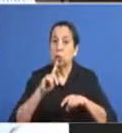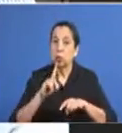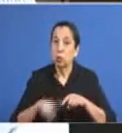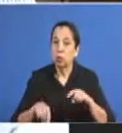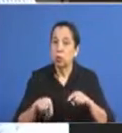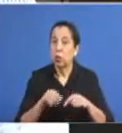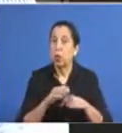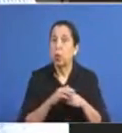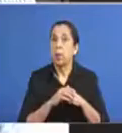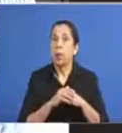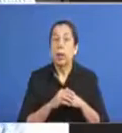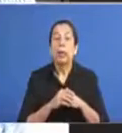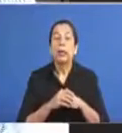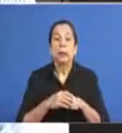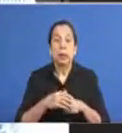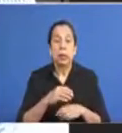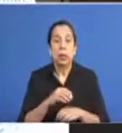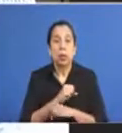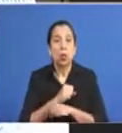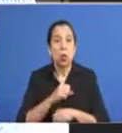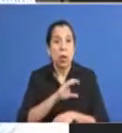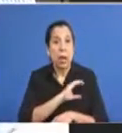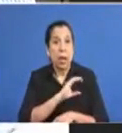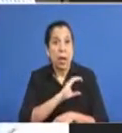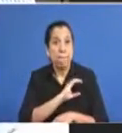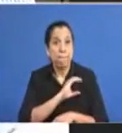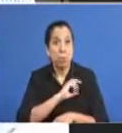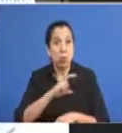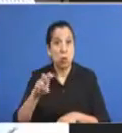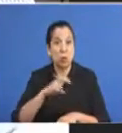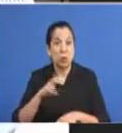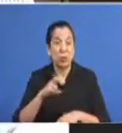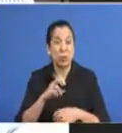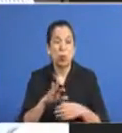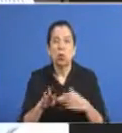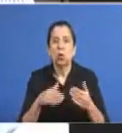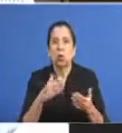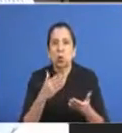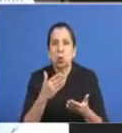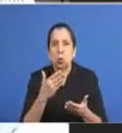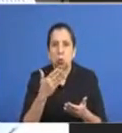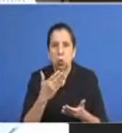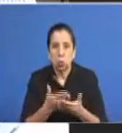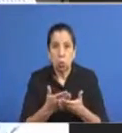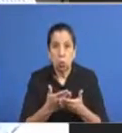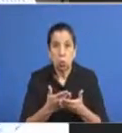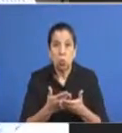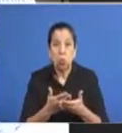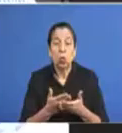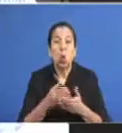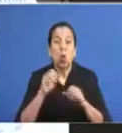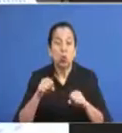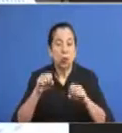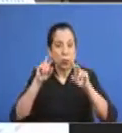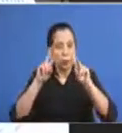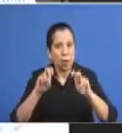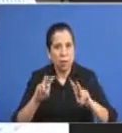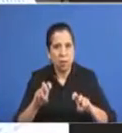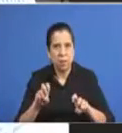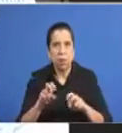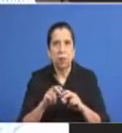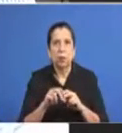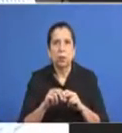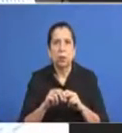Y ténganlo por seguro que la Policía de Tránsito, el Ministerio, en todos los retenes de salud, se está verificando.